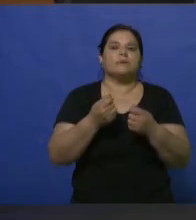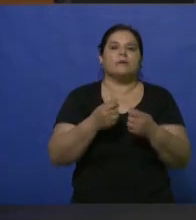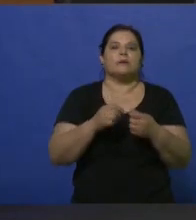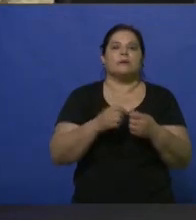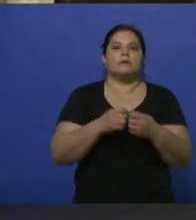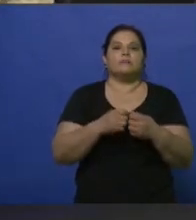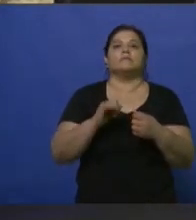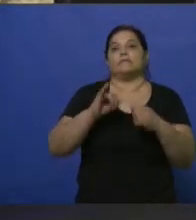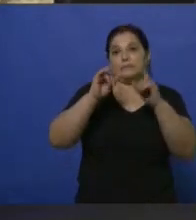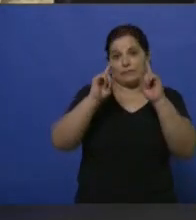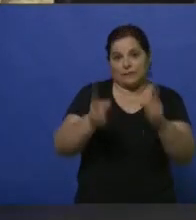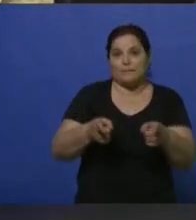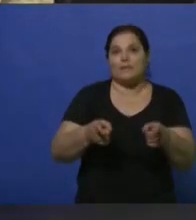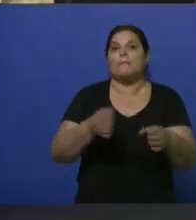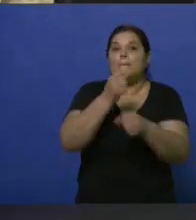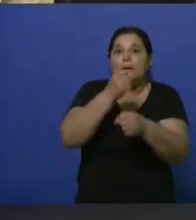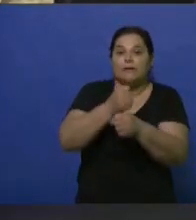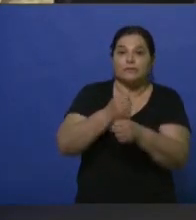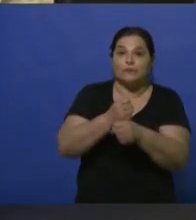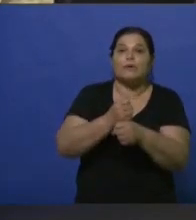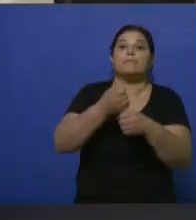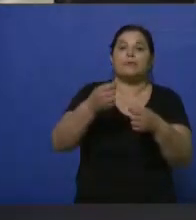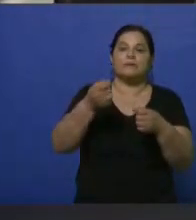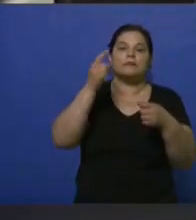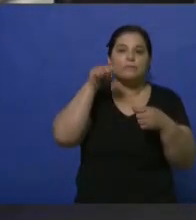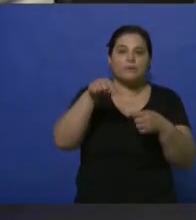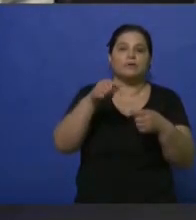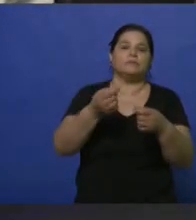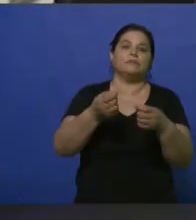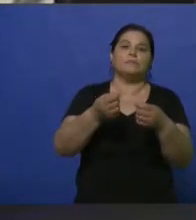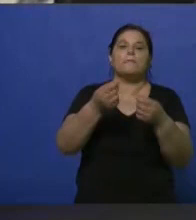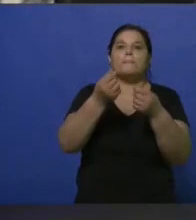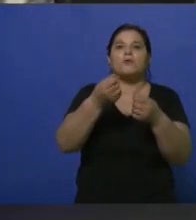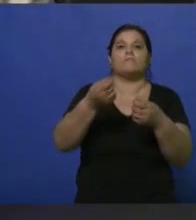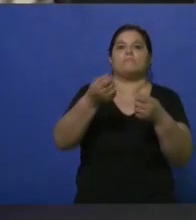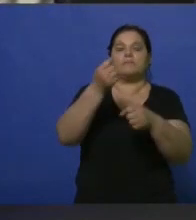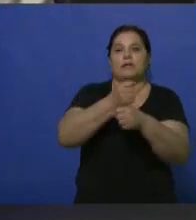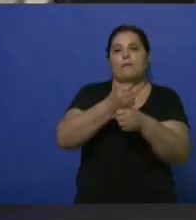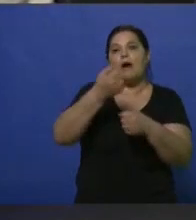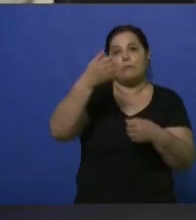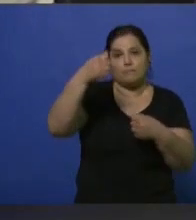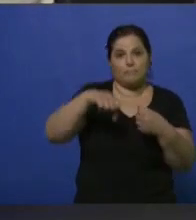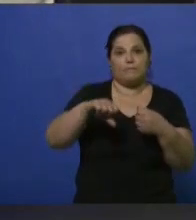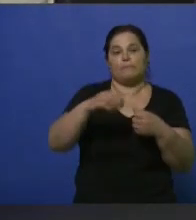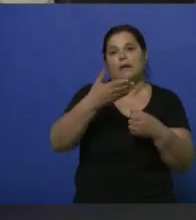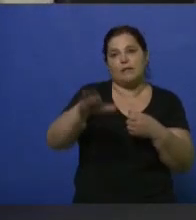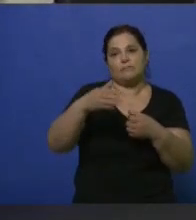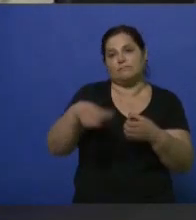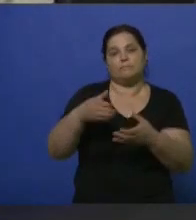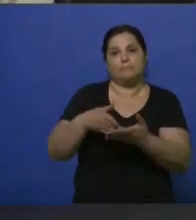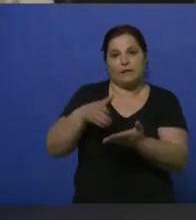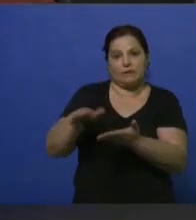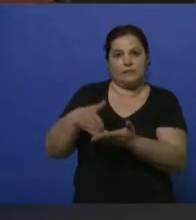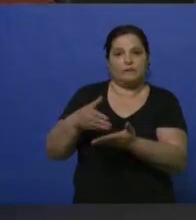trabajo porque no estamos vendiendo afuera. ¿El gobierno no lo vea esto? Es una buena pregunta. En realidad, el gobierno